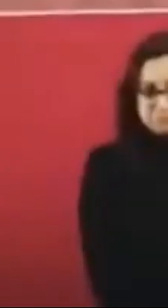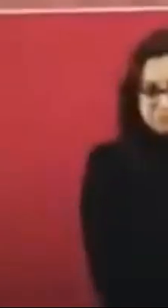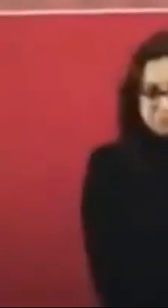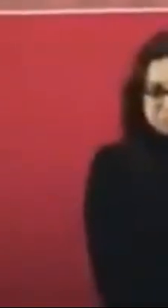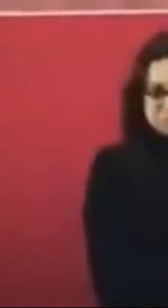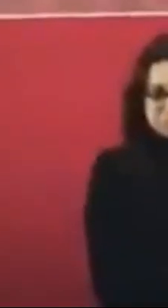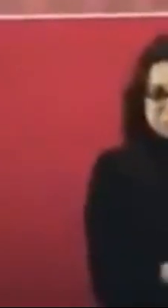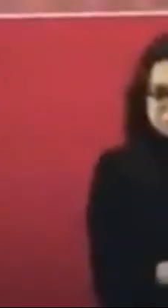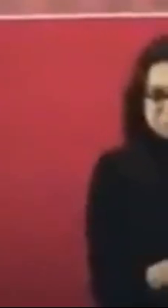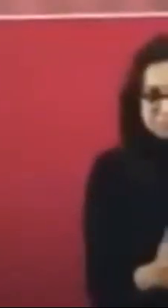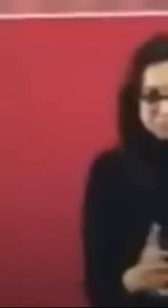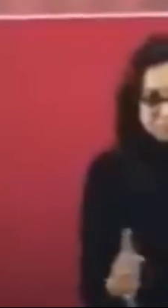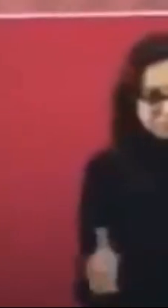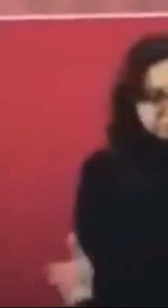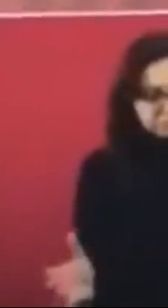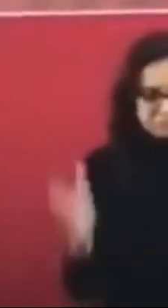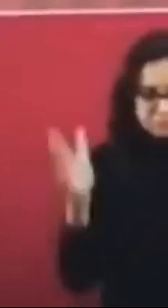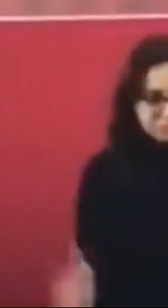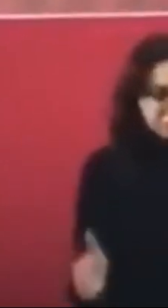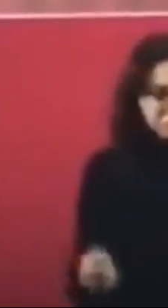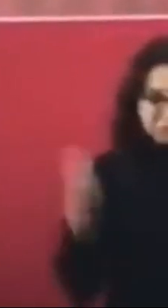con la pena,